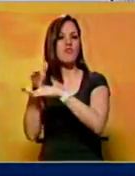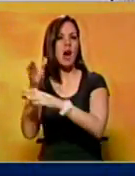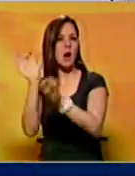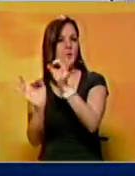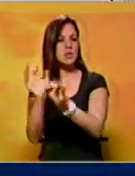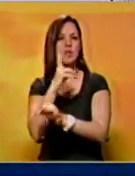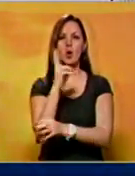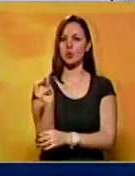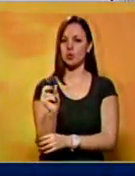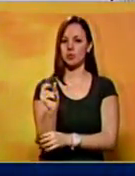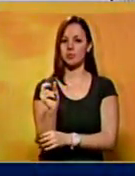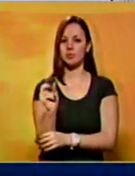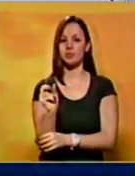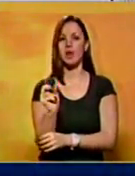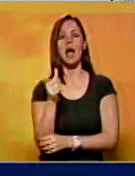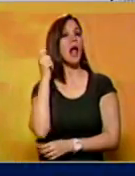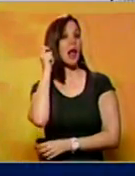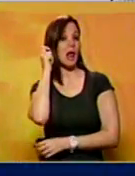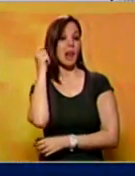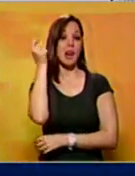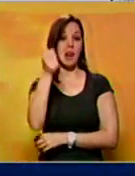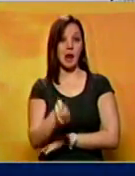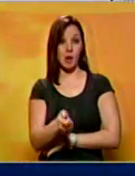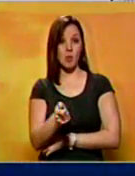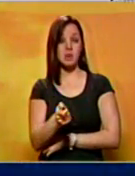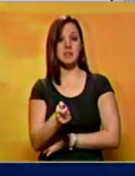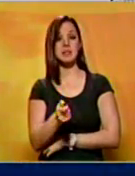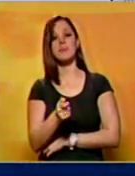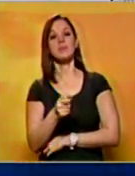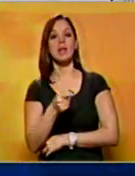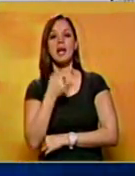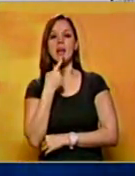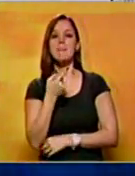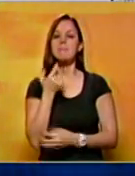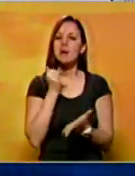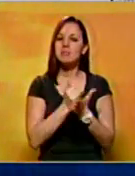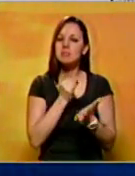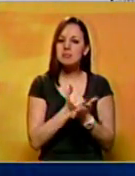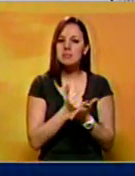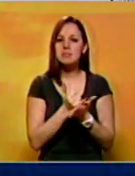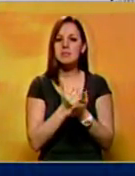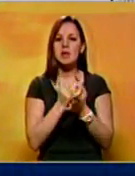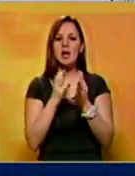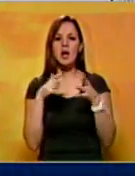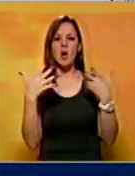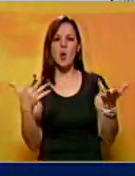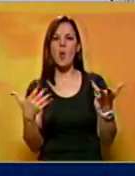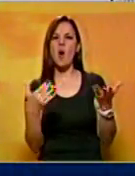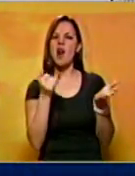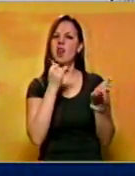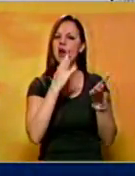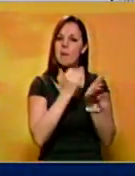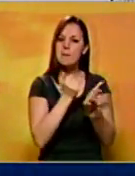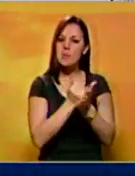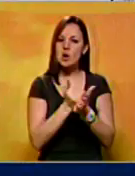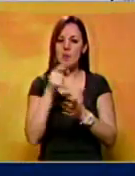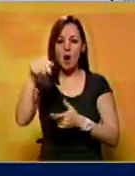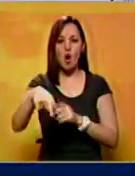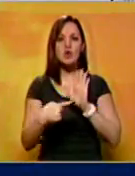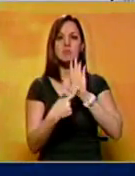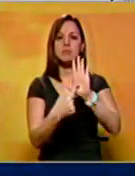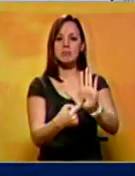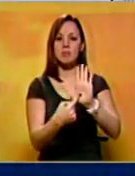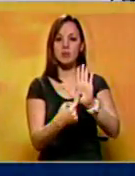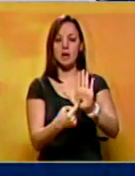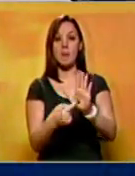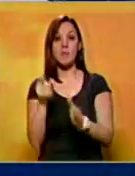o no. La juez 16ª de control, Adriana López, verificará cuáles son las pruebas que se presentarán el día de hoy.